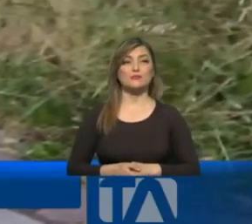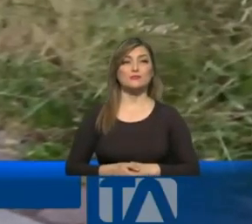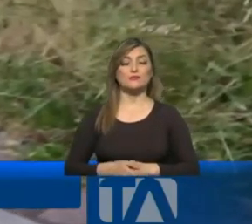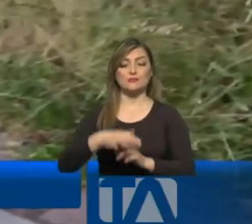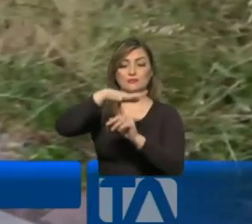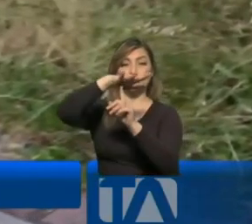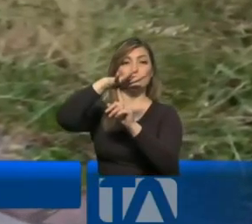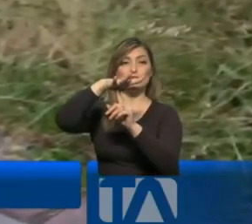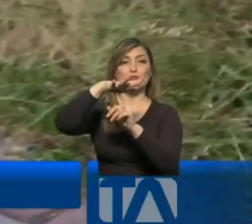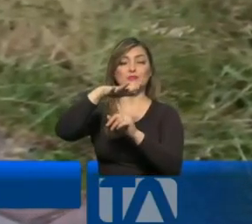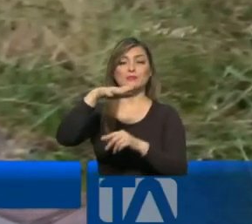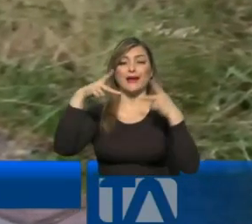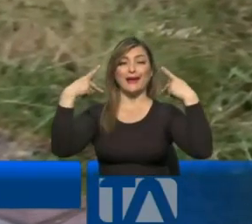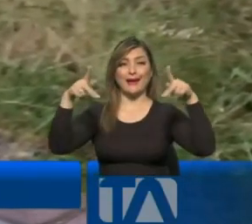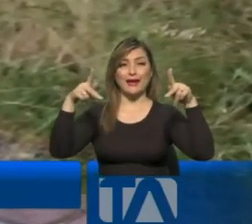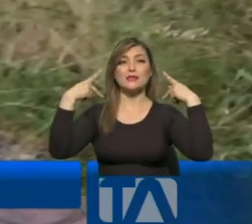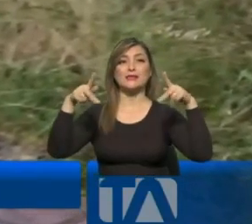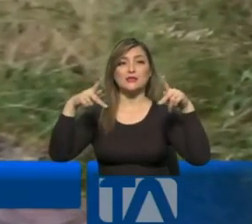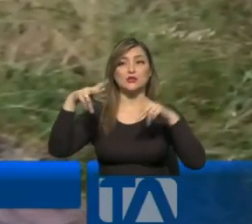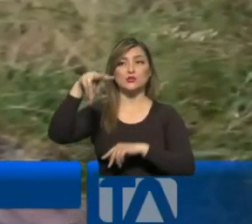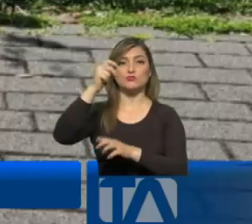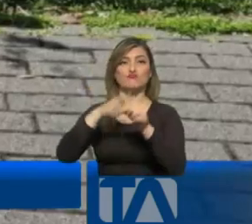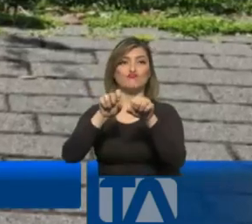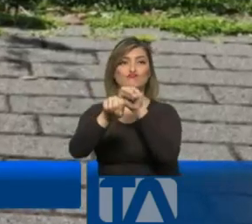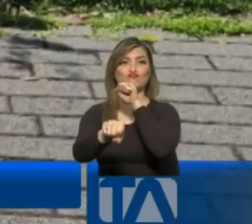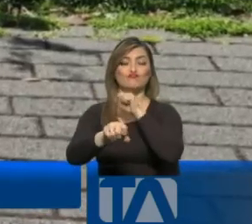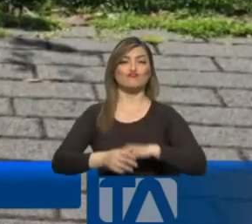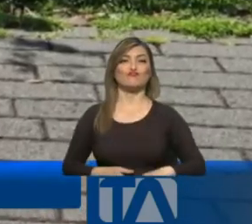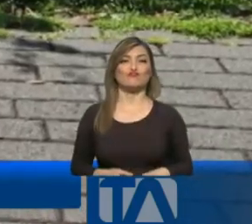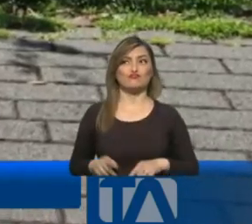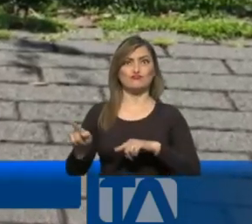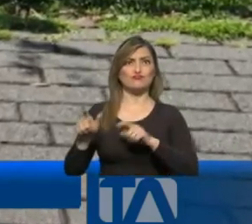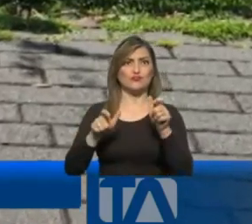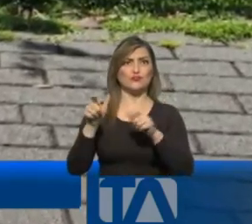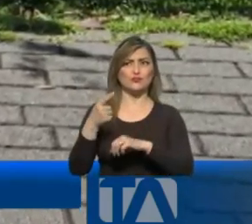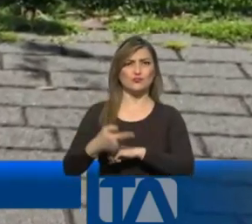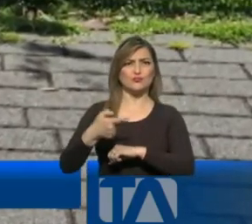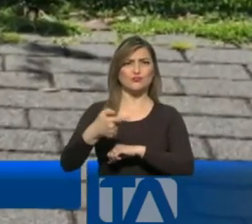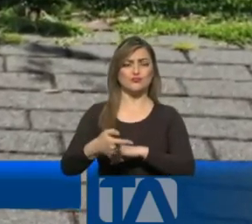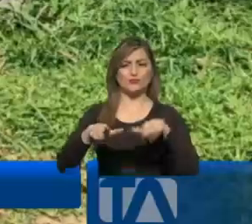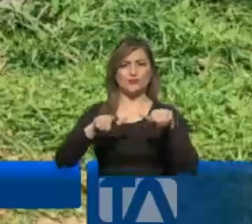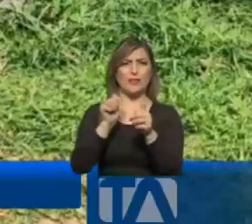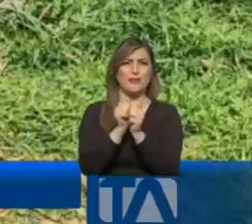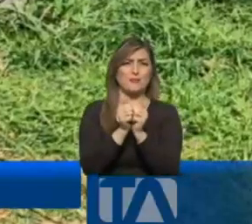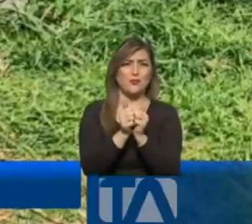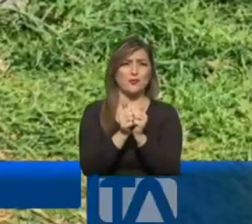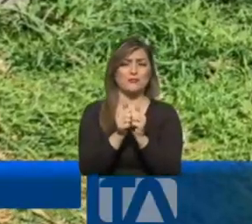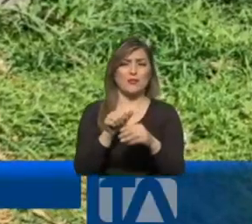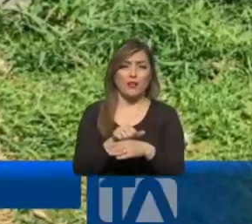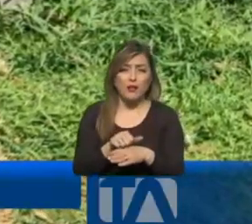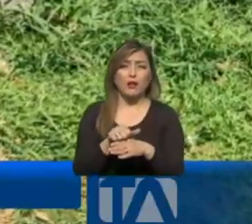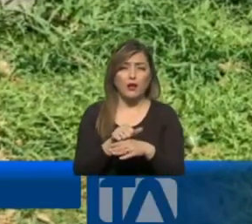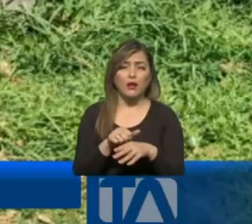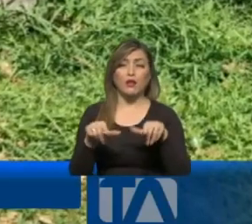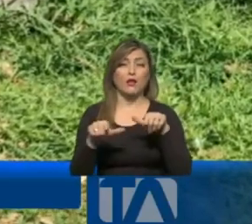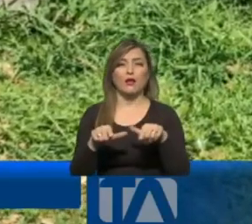El parque de la Ciudadela Kennedy en el norte de Quito está en mal estado. Las personas que utilizan a diario este espacio deportivo aseguran que practicar deporte por